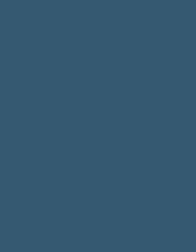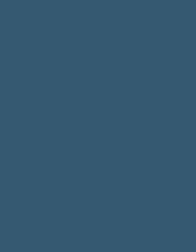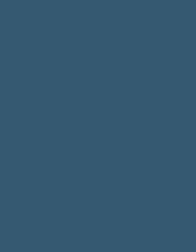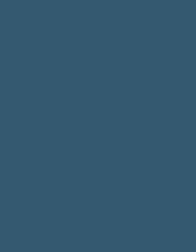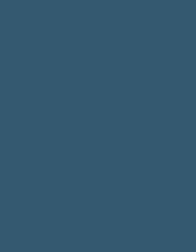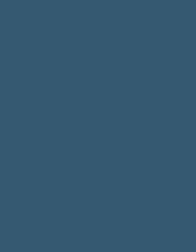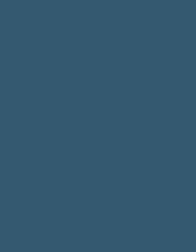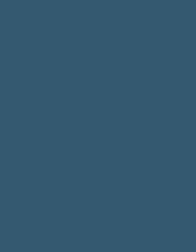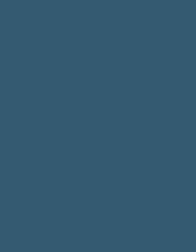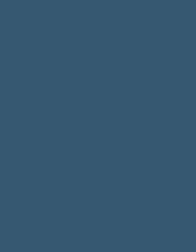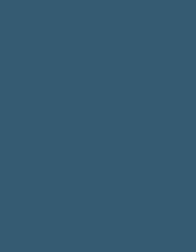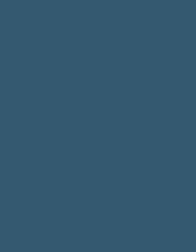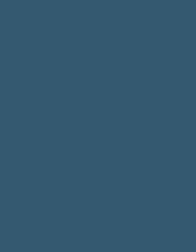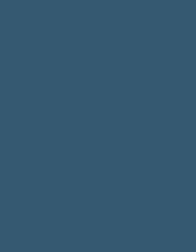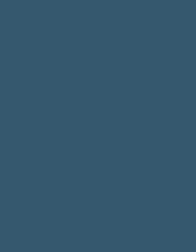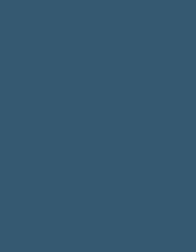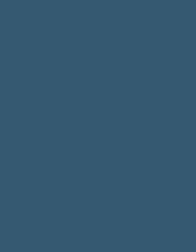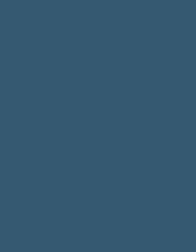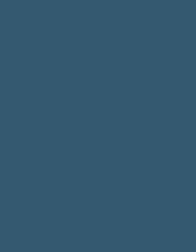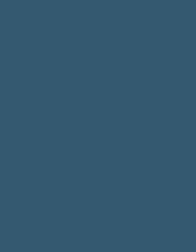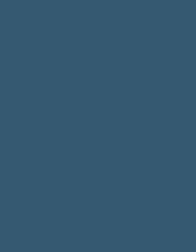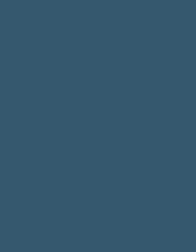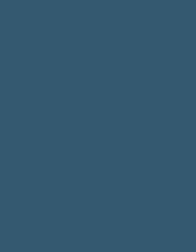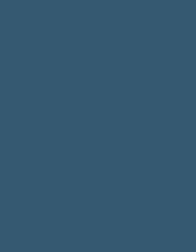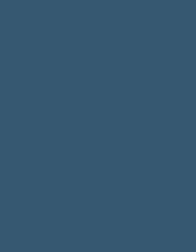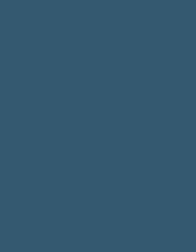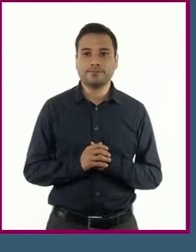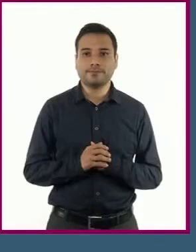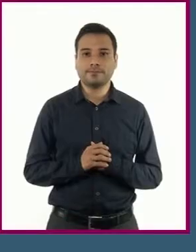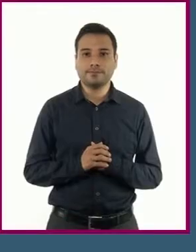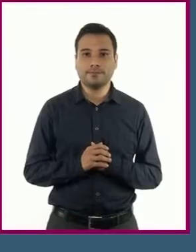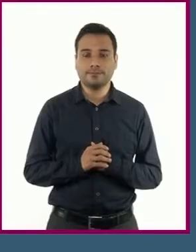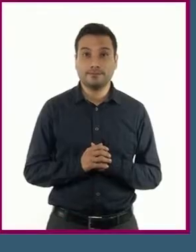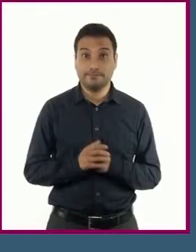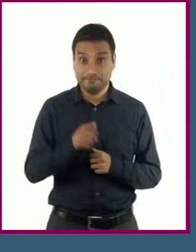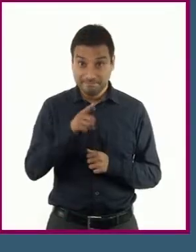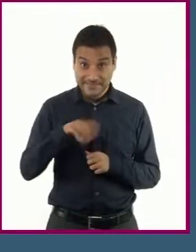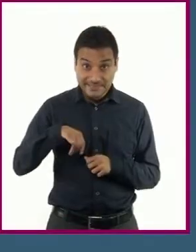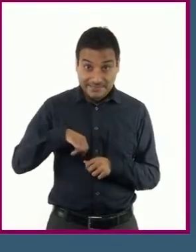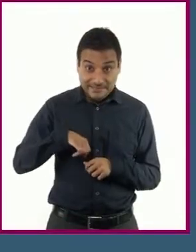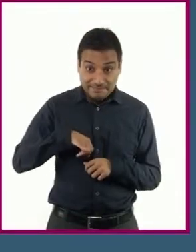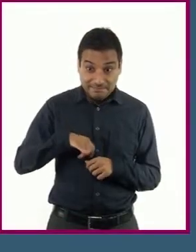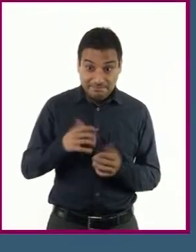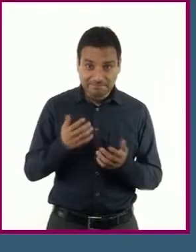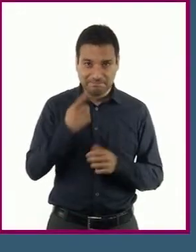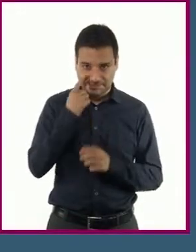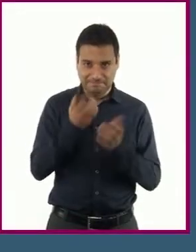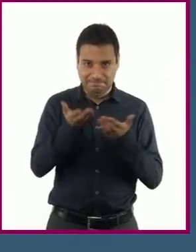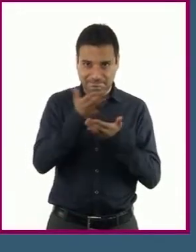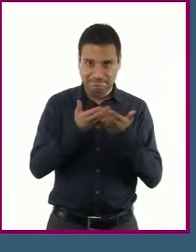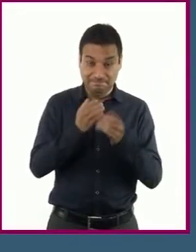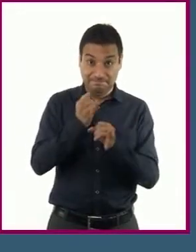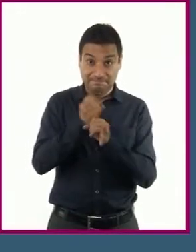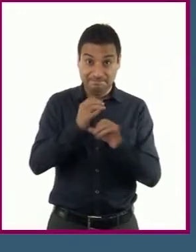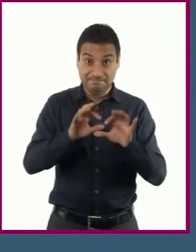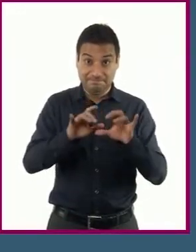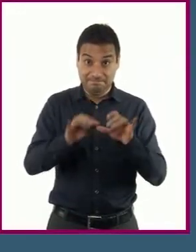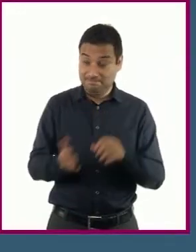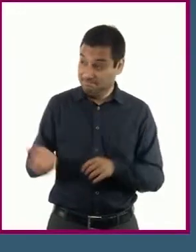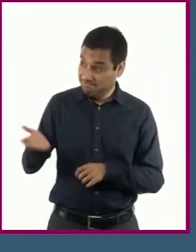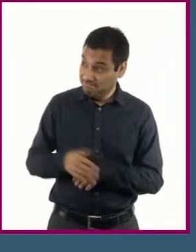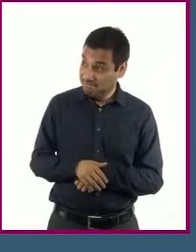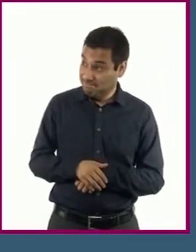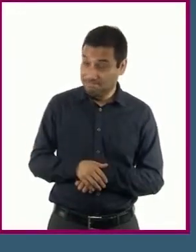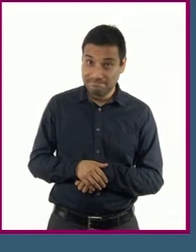la luz infrarroja y generar corriente eléctrica. Si les resulta interesante, les compartimos el enlace de la página para que